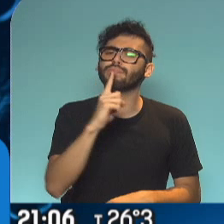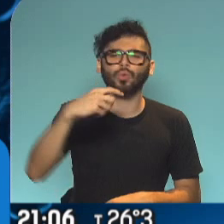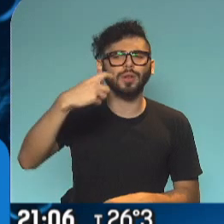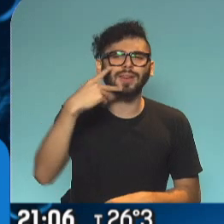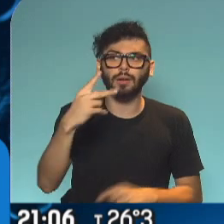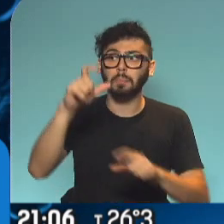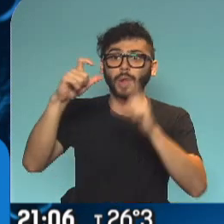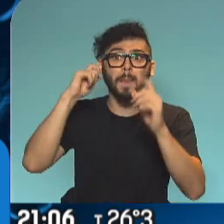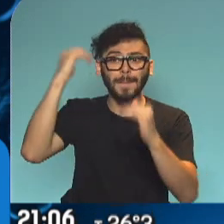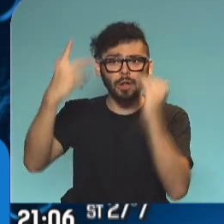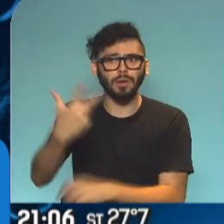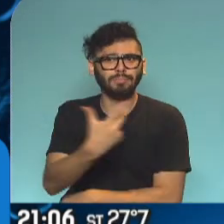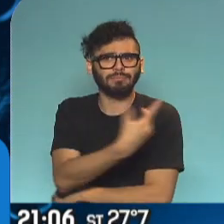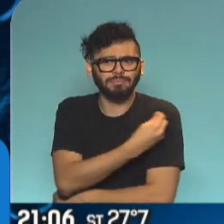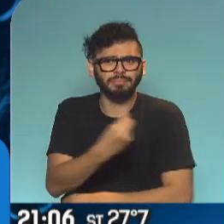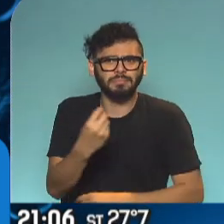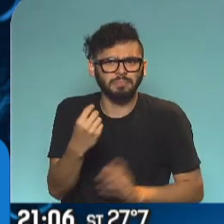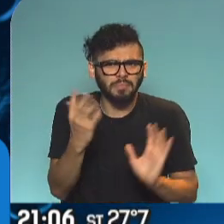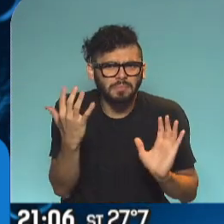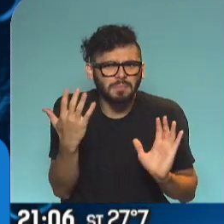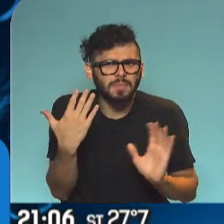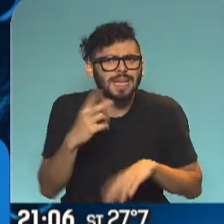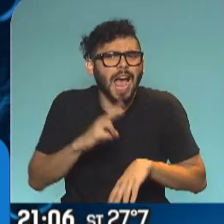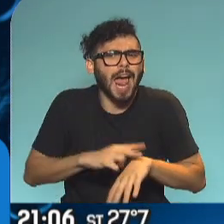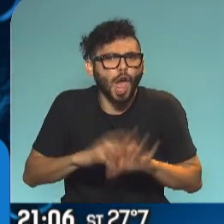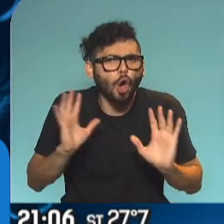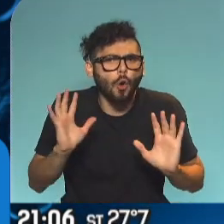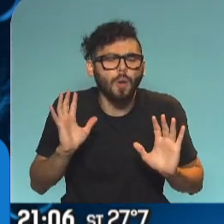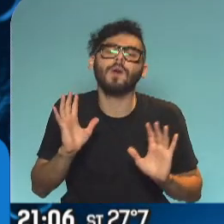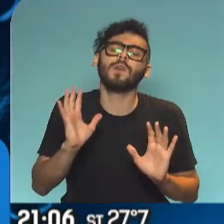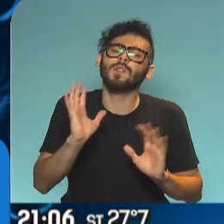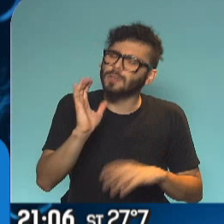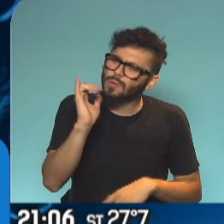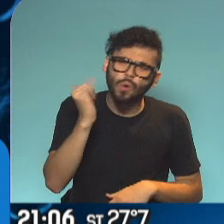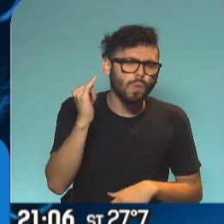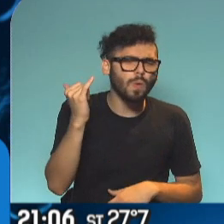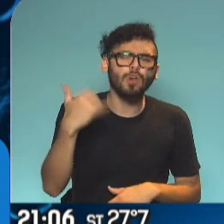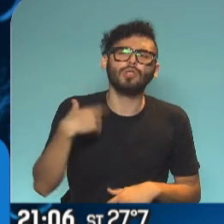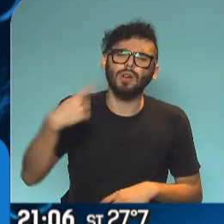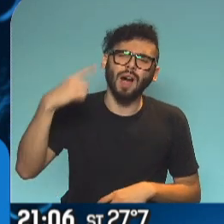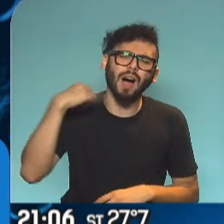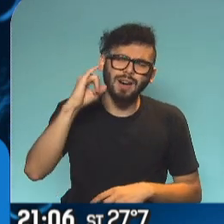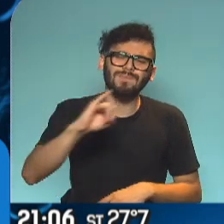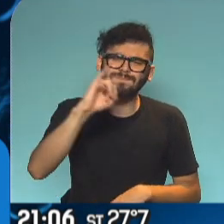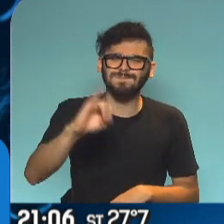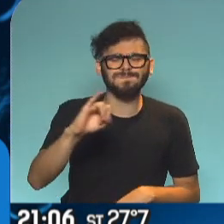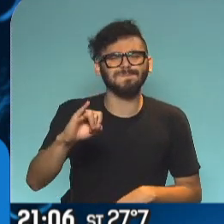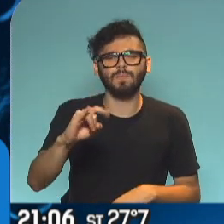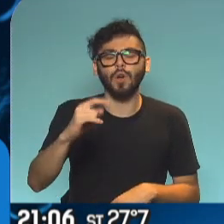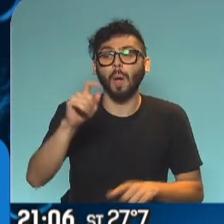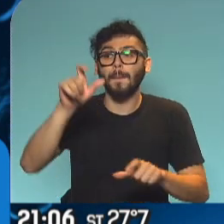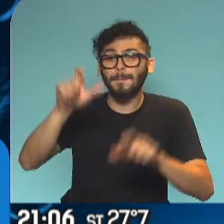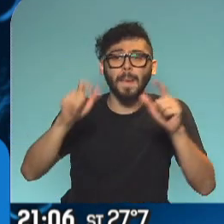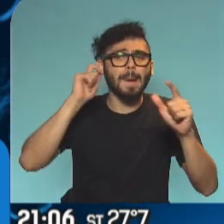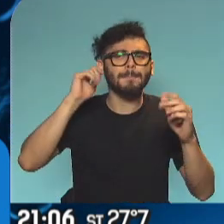para adultos mayores? Totalmente. Yo le expliqué ya otras veces lo que puede ocurrir con los